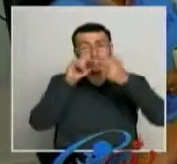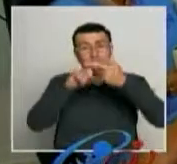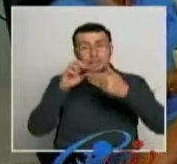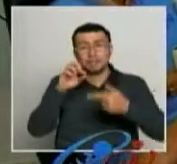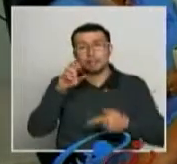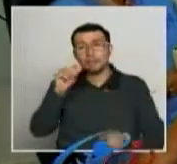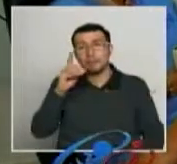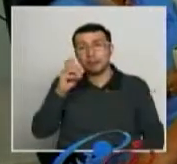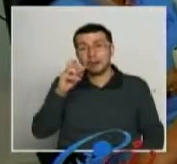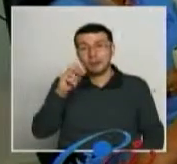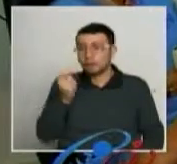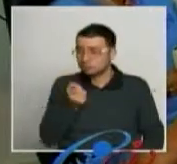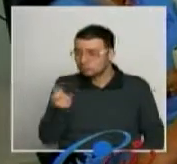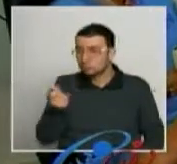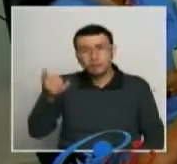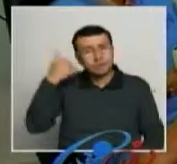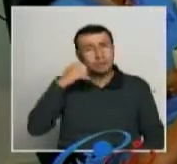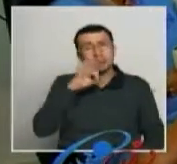teléfonos